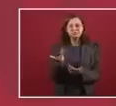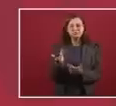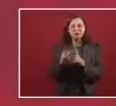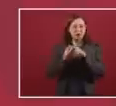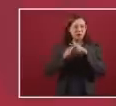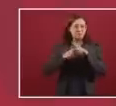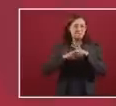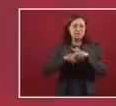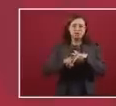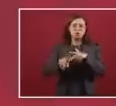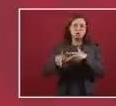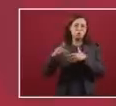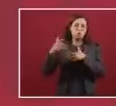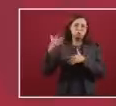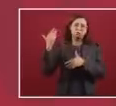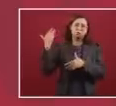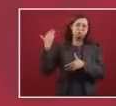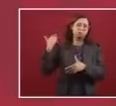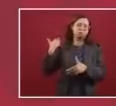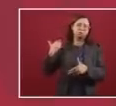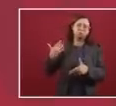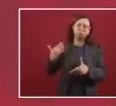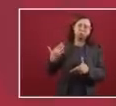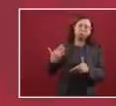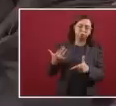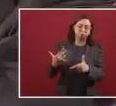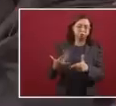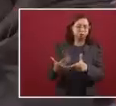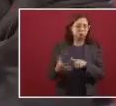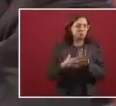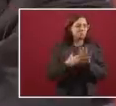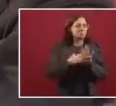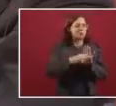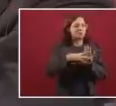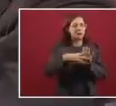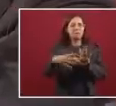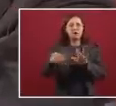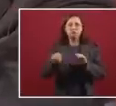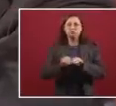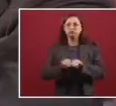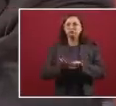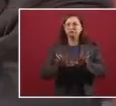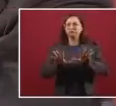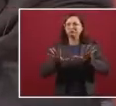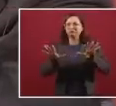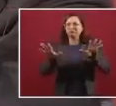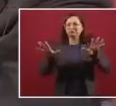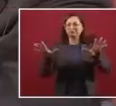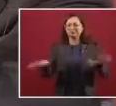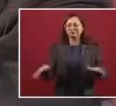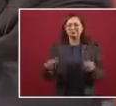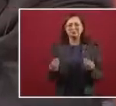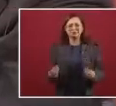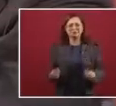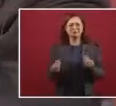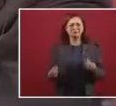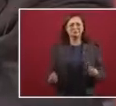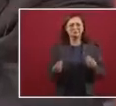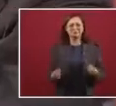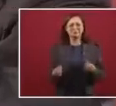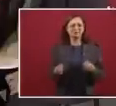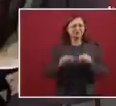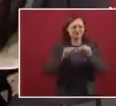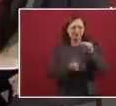sepamos dónde están los jóvenes. Le pedí la entrevista